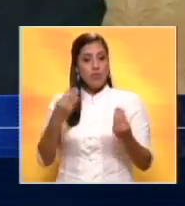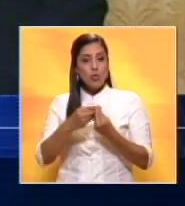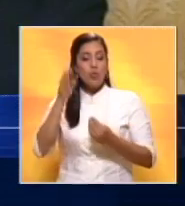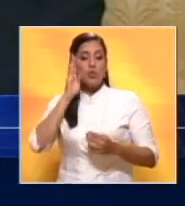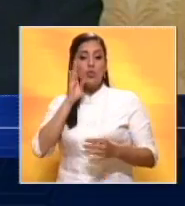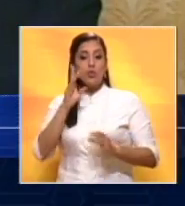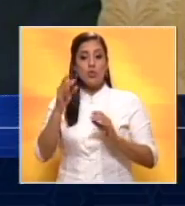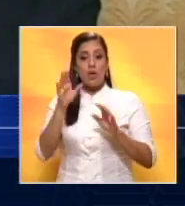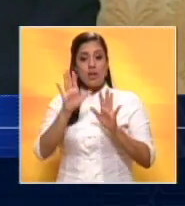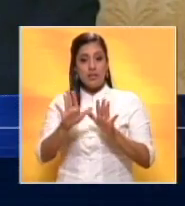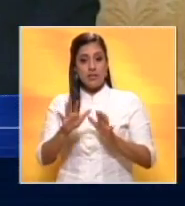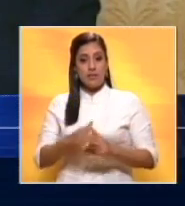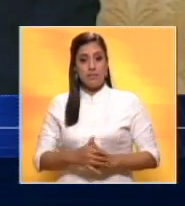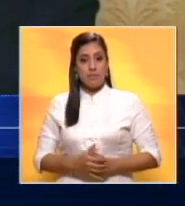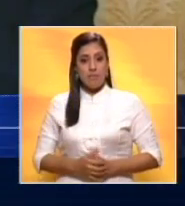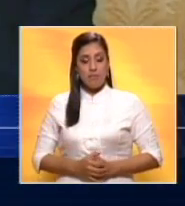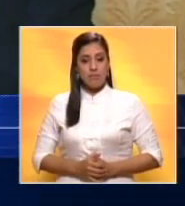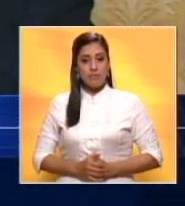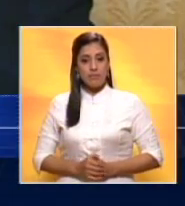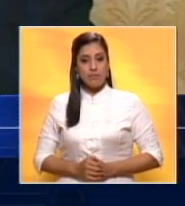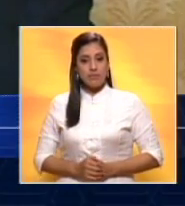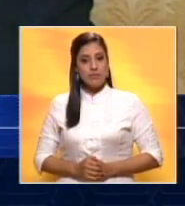cómplice de los delitos,